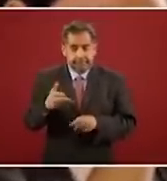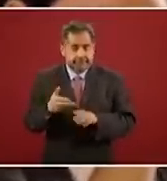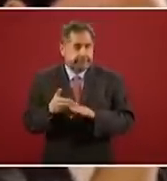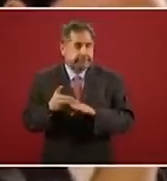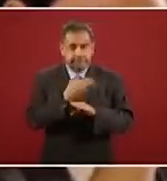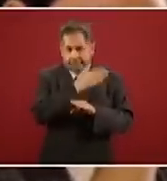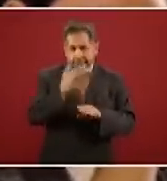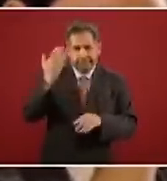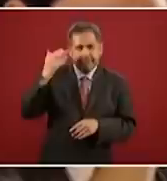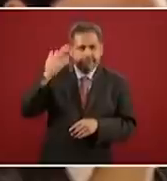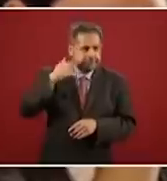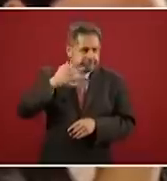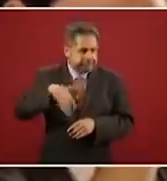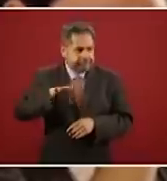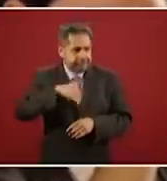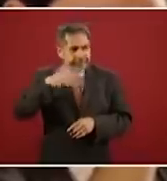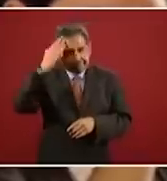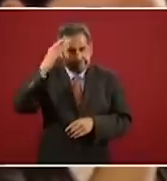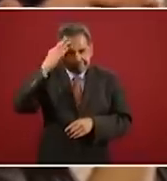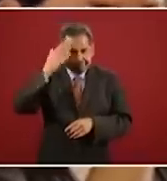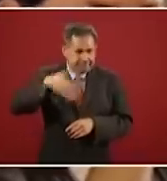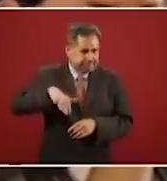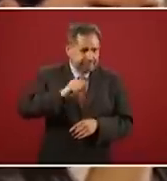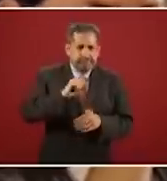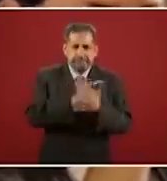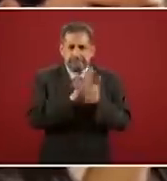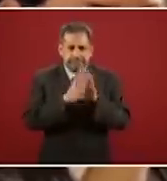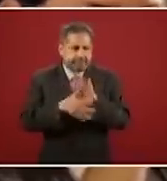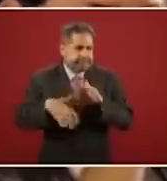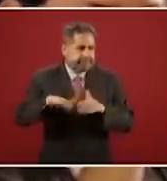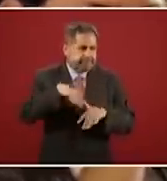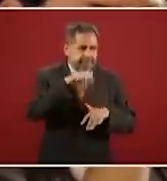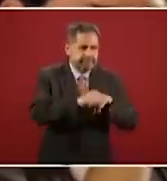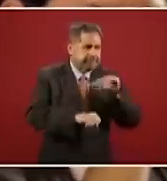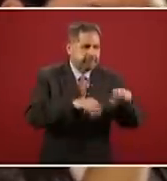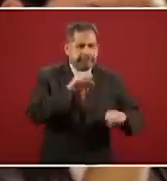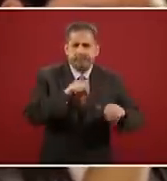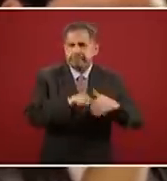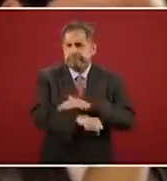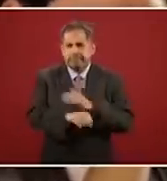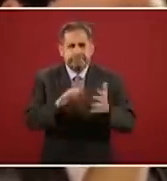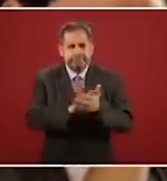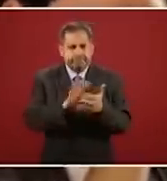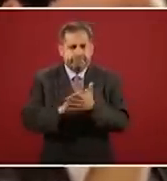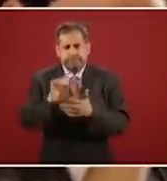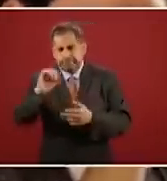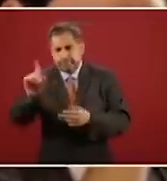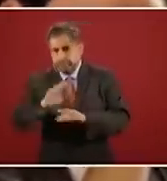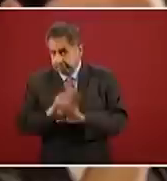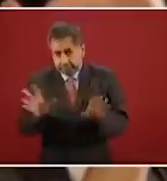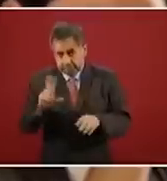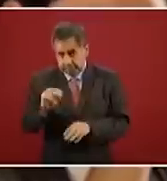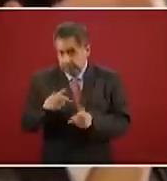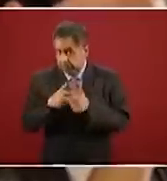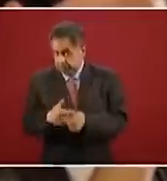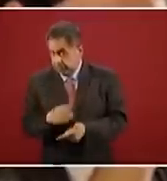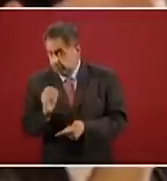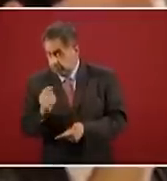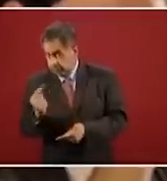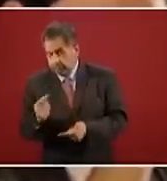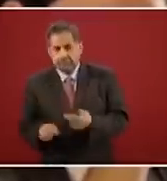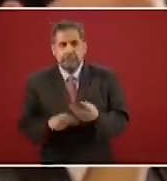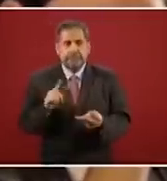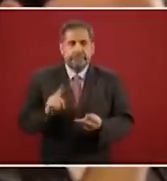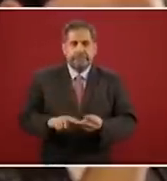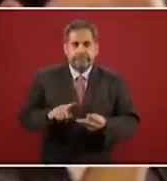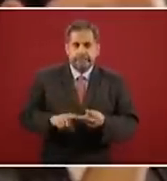perseguir y encarcelar a líderes y narcos y políticos y funcionarios. Y la tercera es,